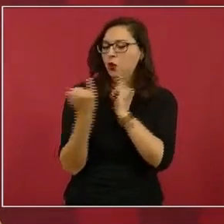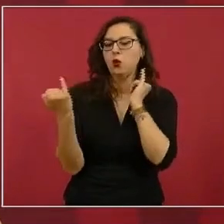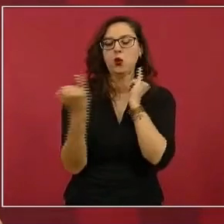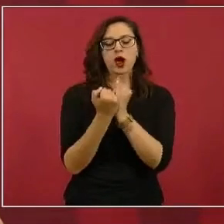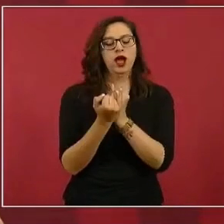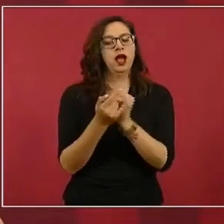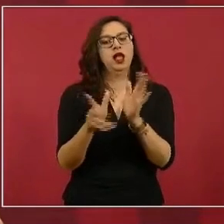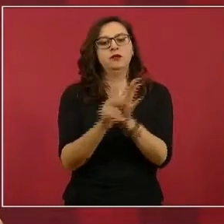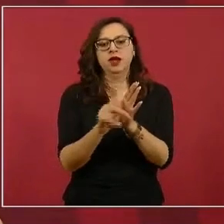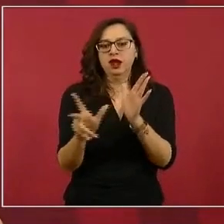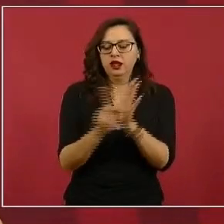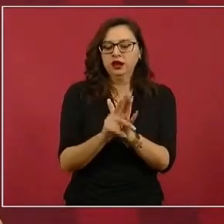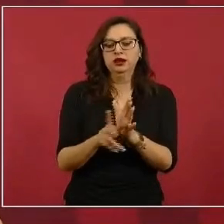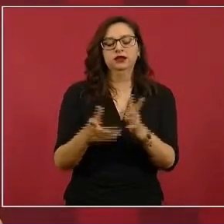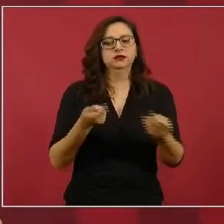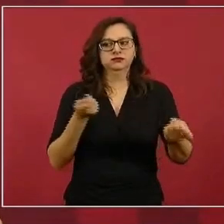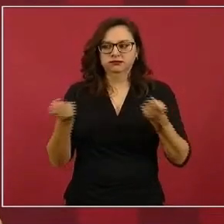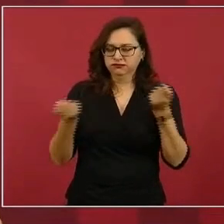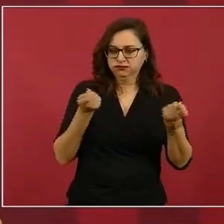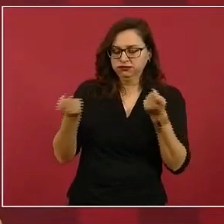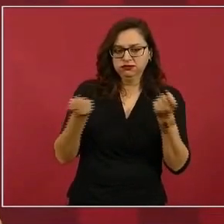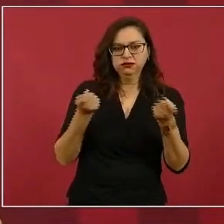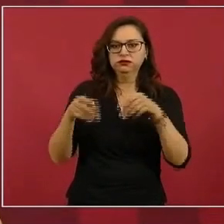Control de los medios